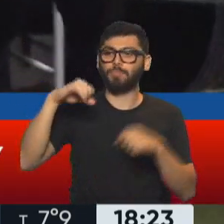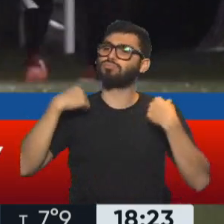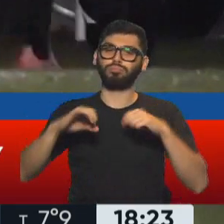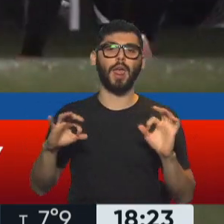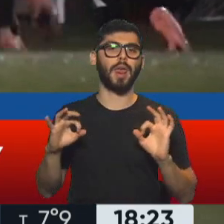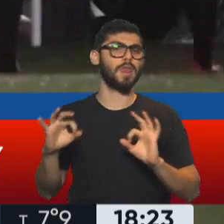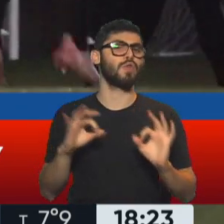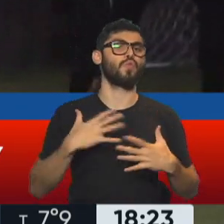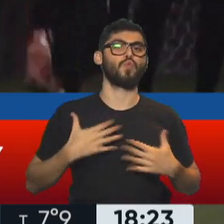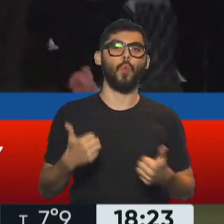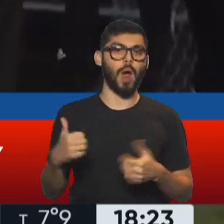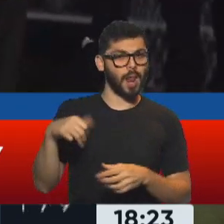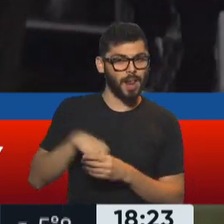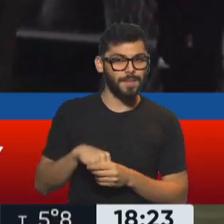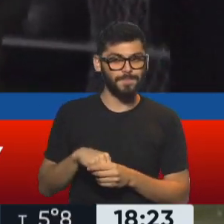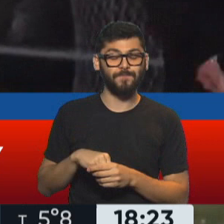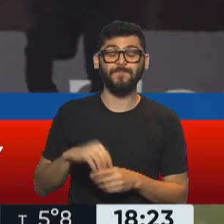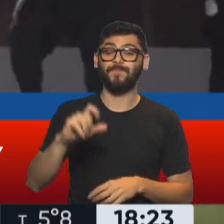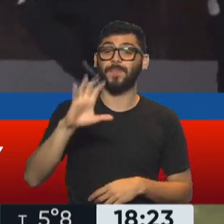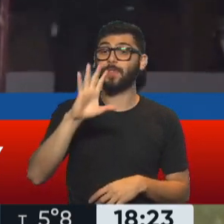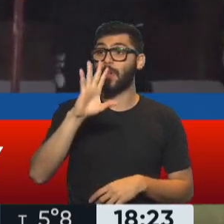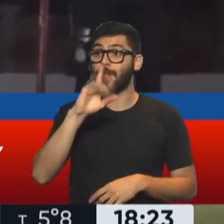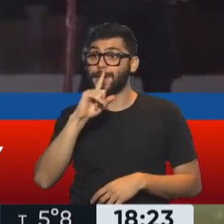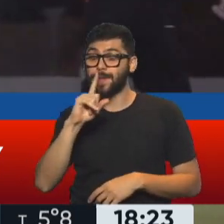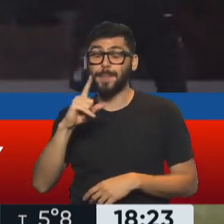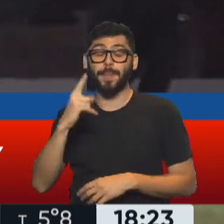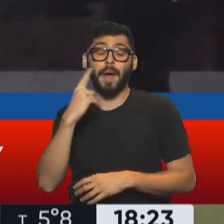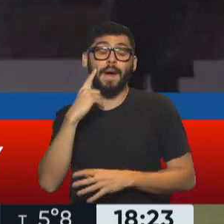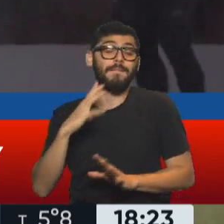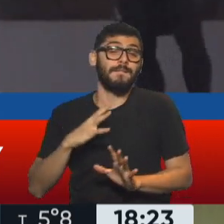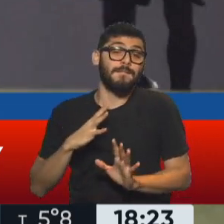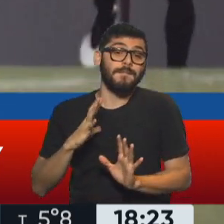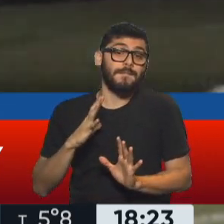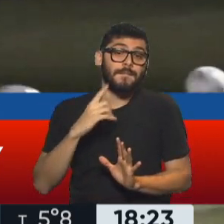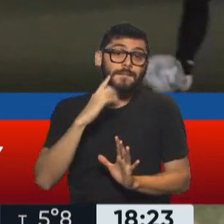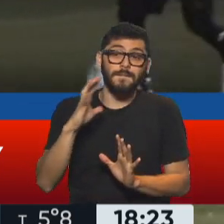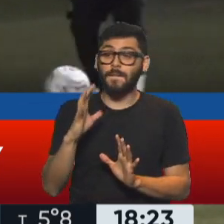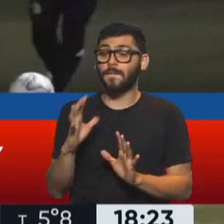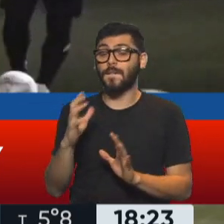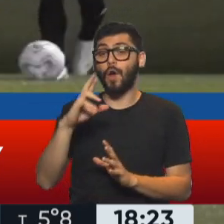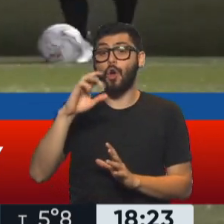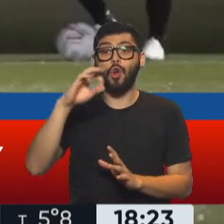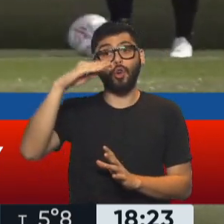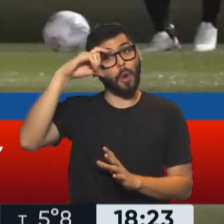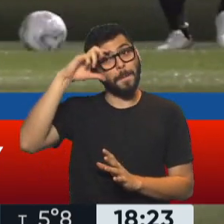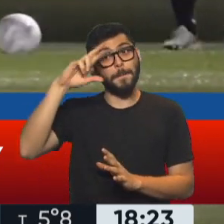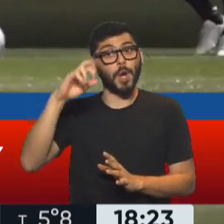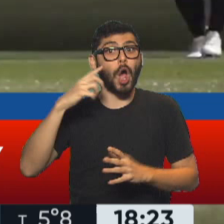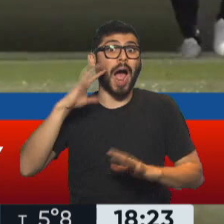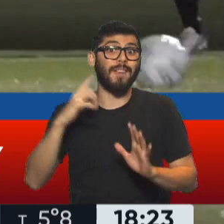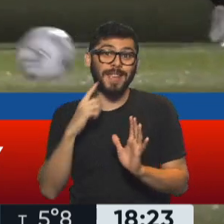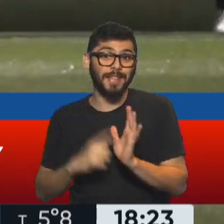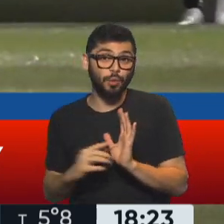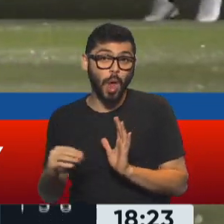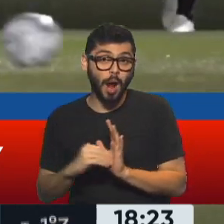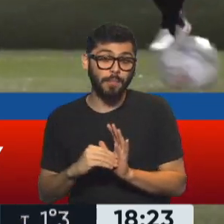sus compañeros. El técnico deberá definir si aparece entre los titulares.